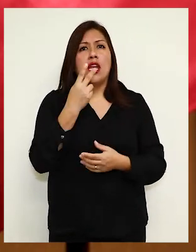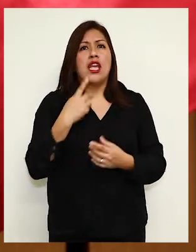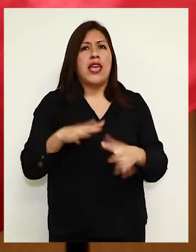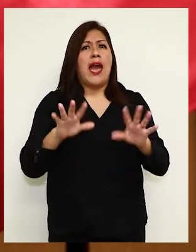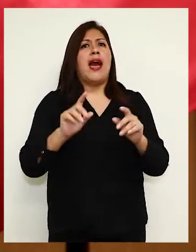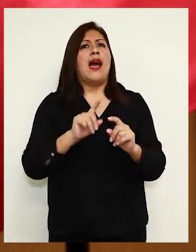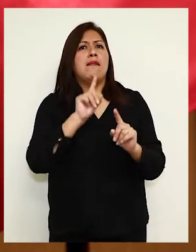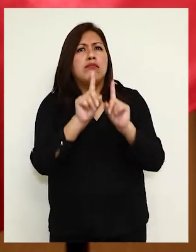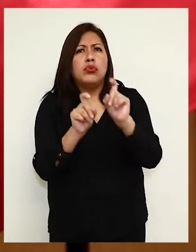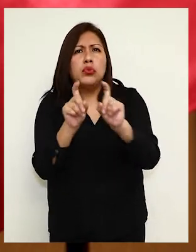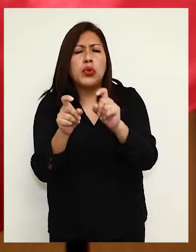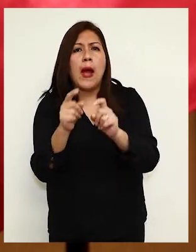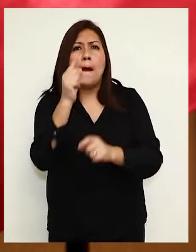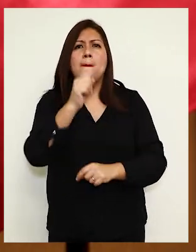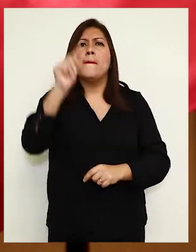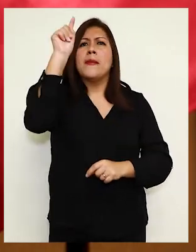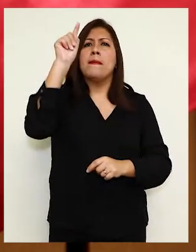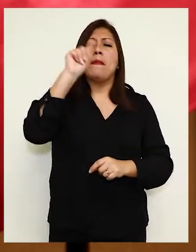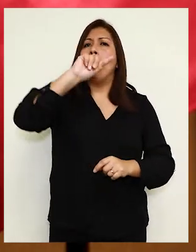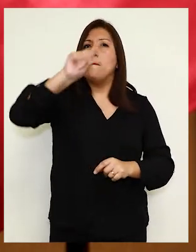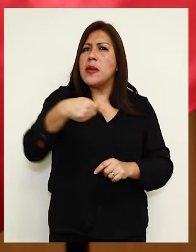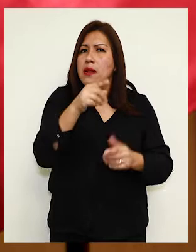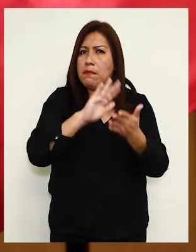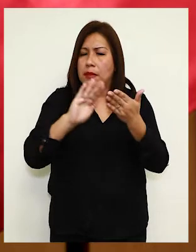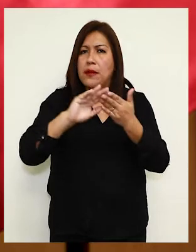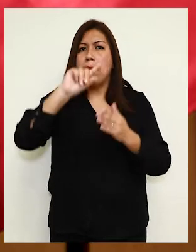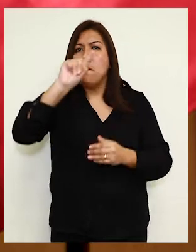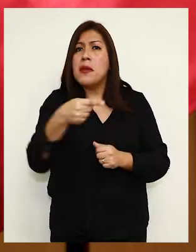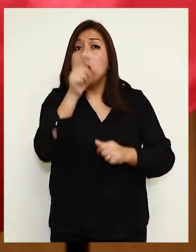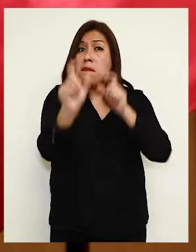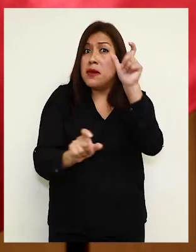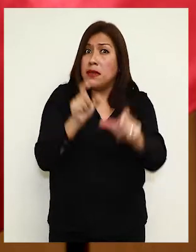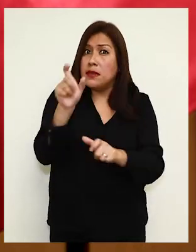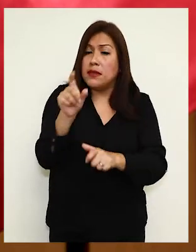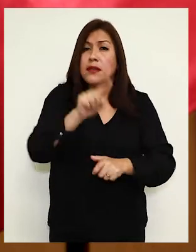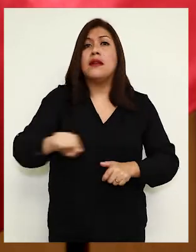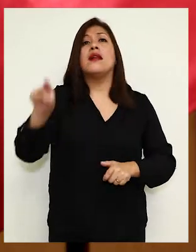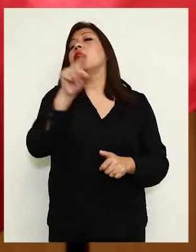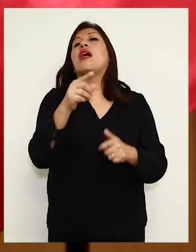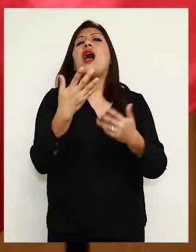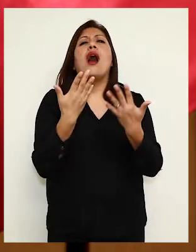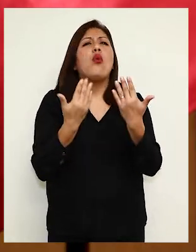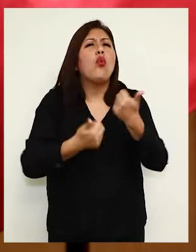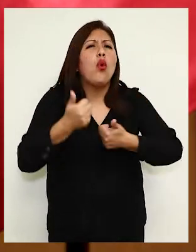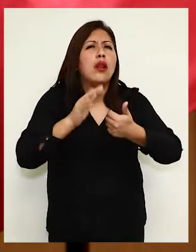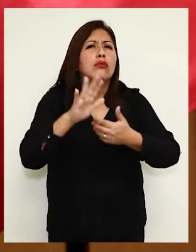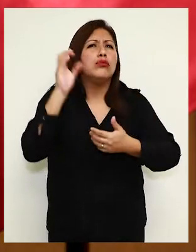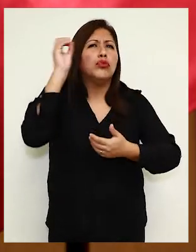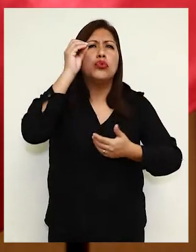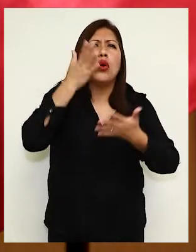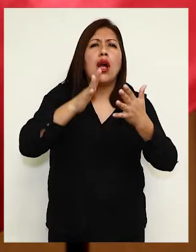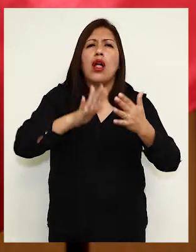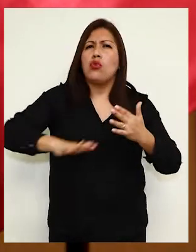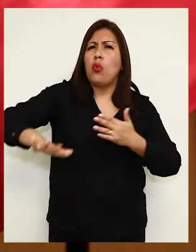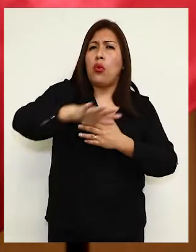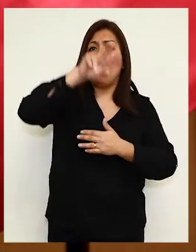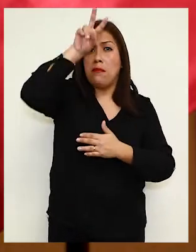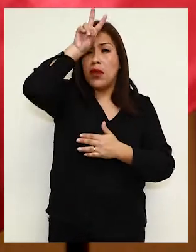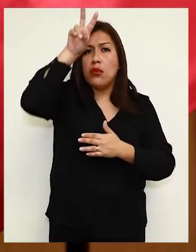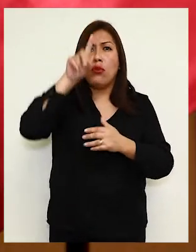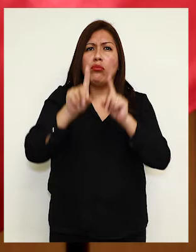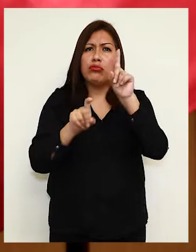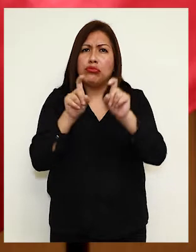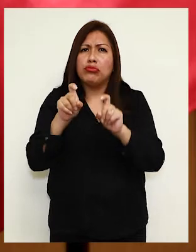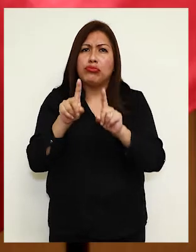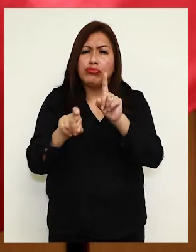discapacidad, incluyendo organizaciones de personas con discapacidad a nivel nacional. Esta política ha tenido